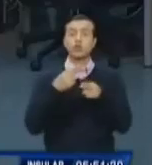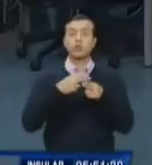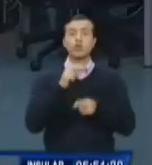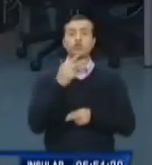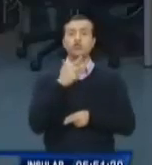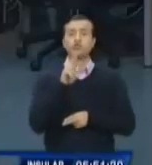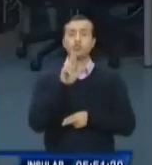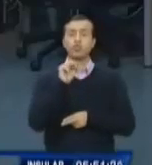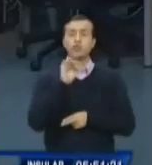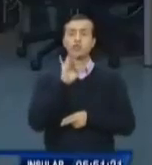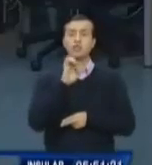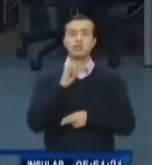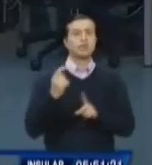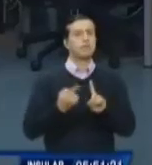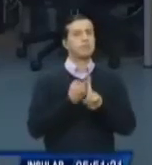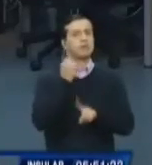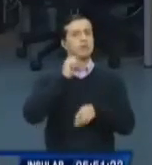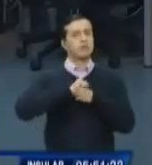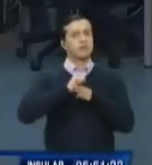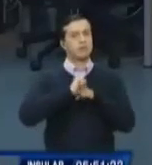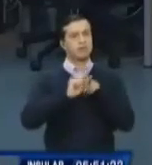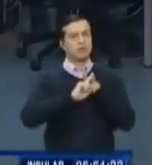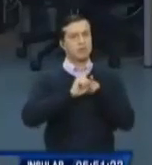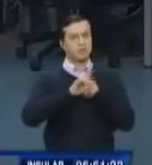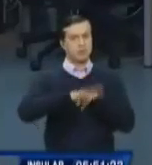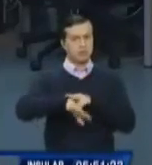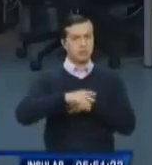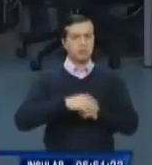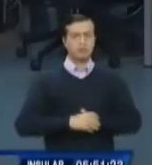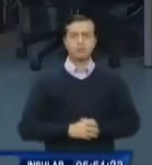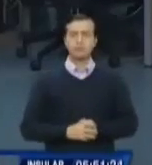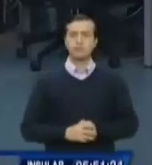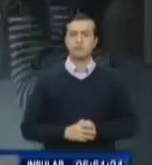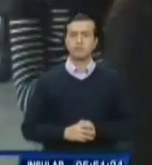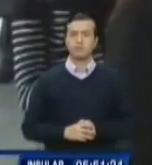se realizó el primer simulacro de evacuación en este cantón.